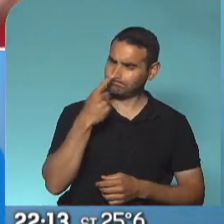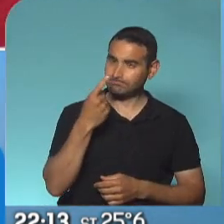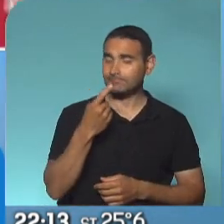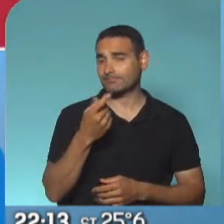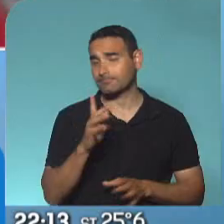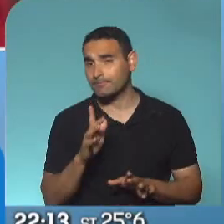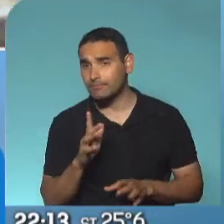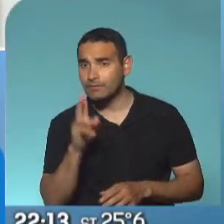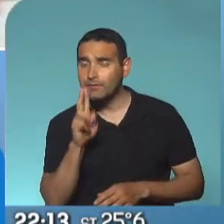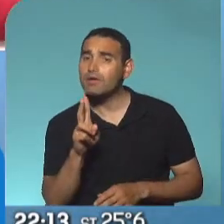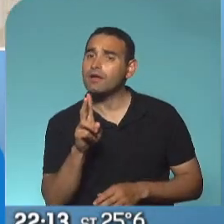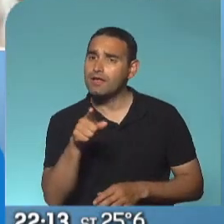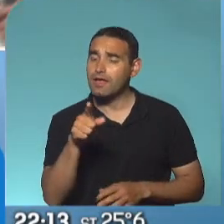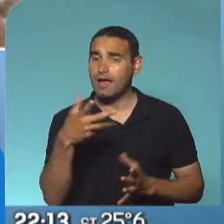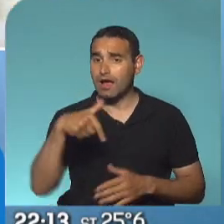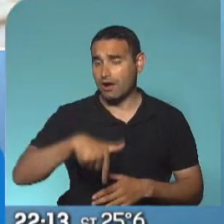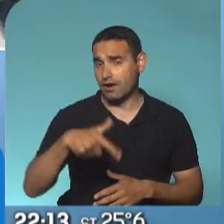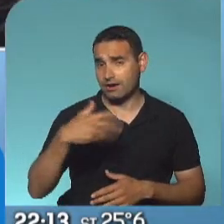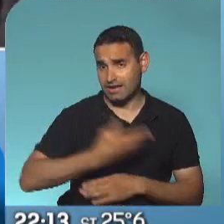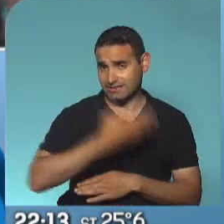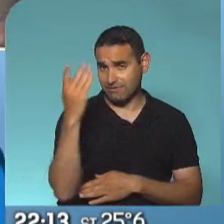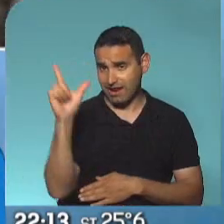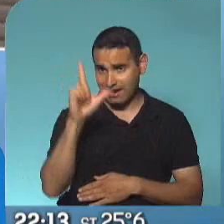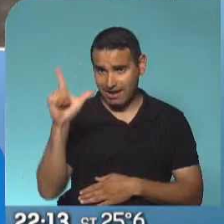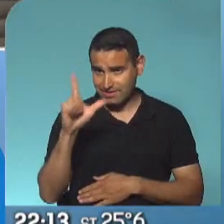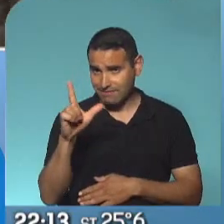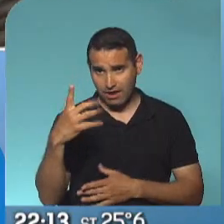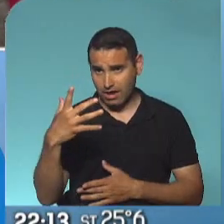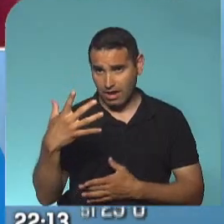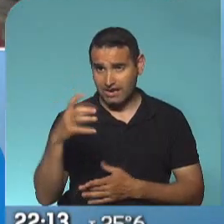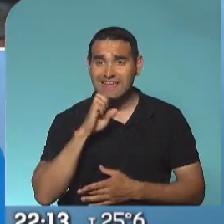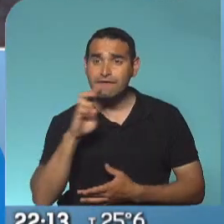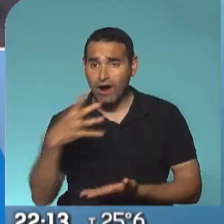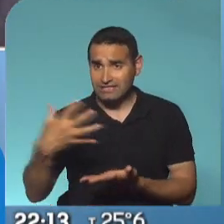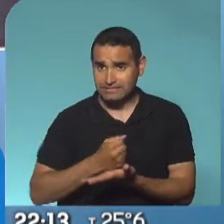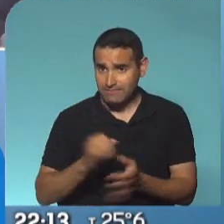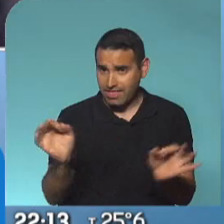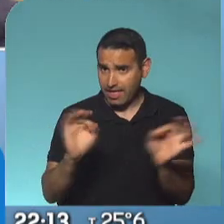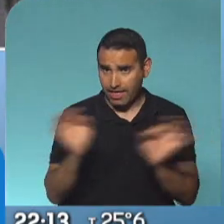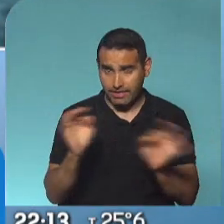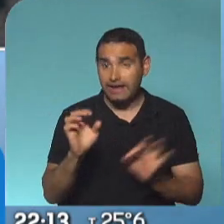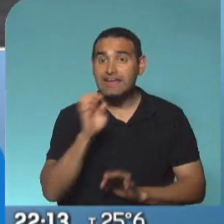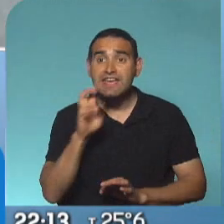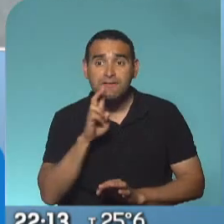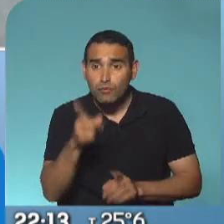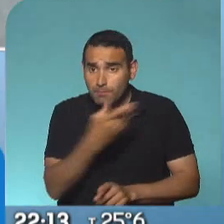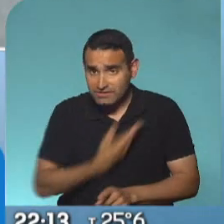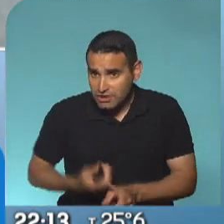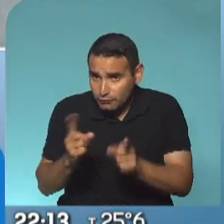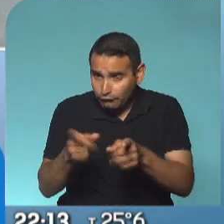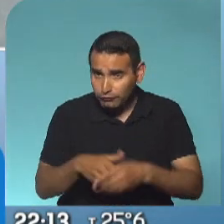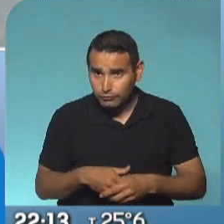vamos al caso, todavía la Asamblea Legislativa no ha aceptado la renuncia de Evo Morales. Técnicamente Evo Morales sigue siendo el